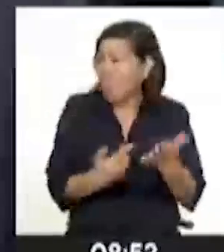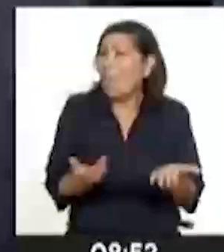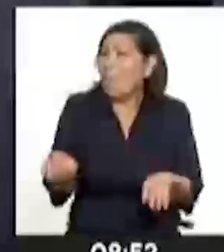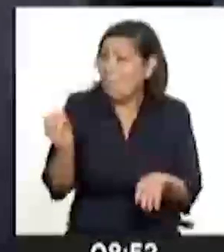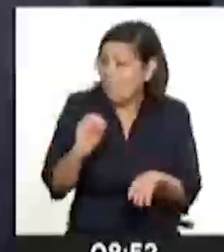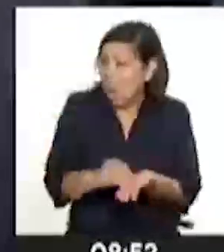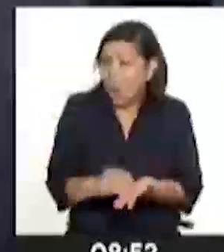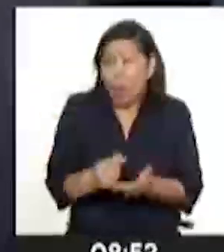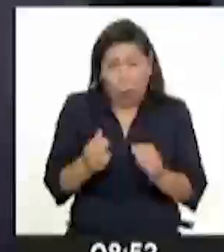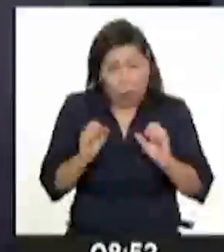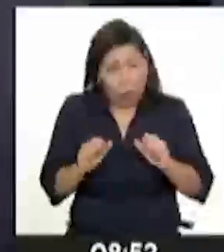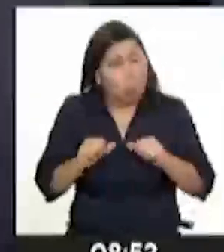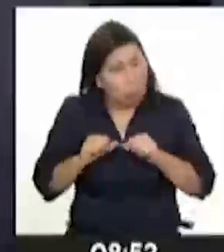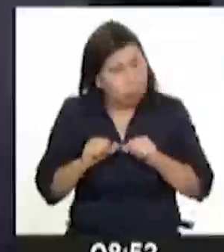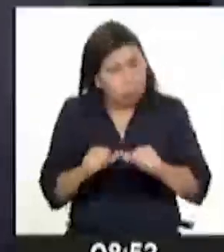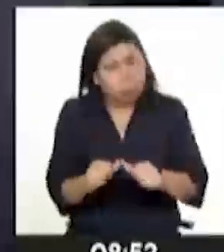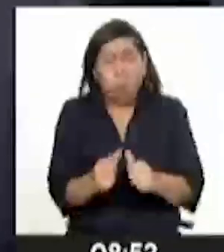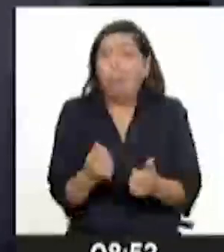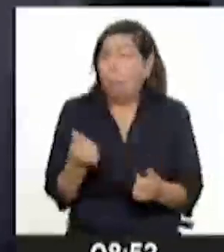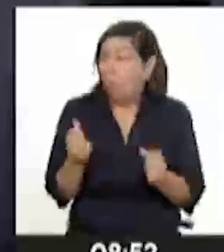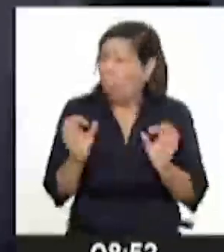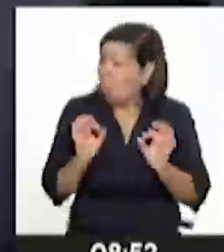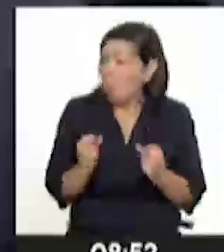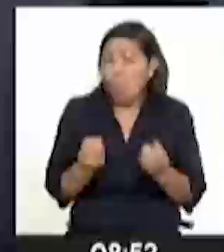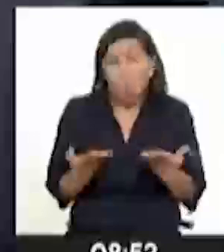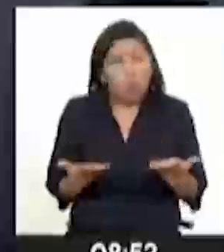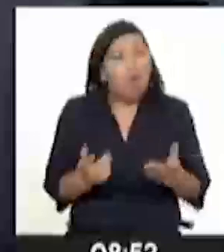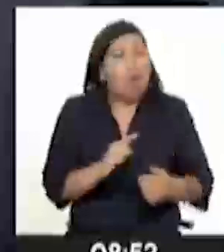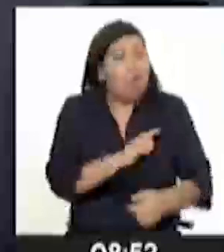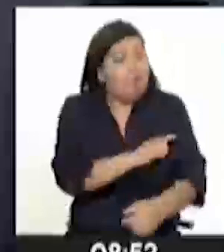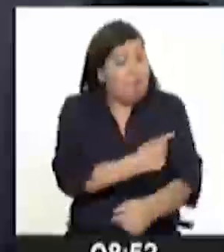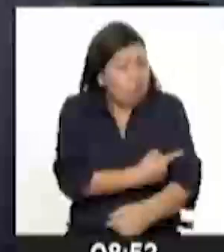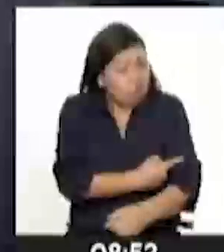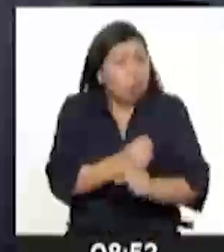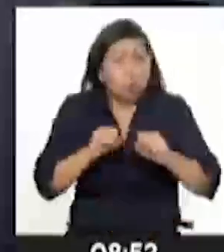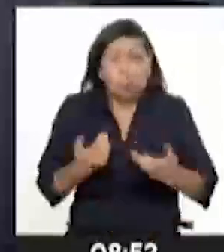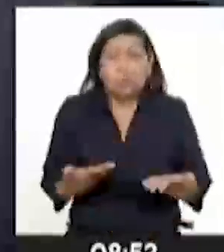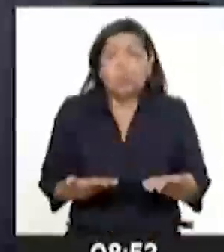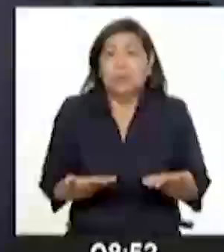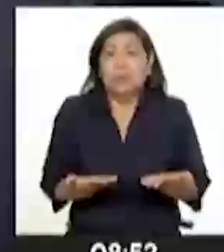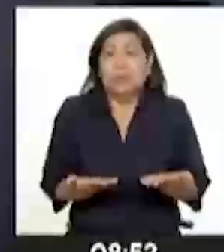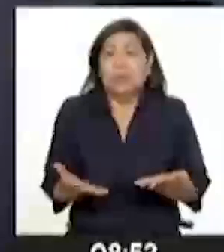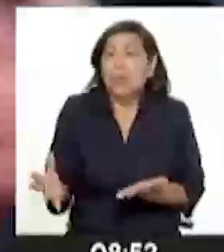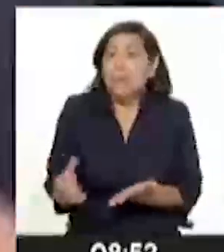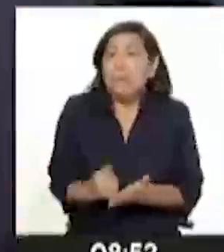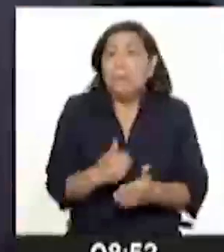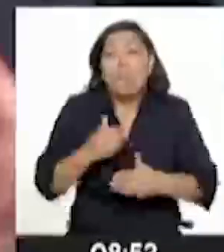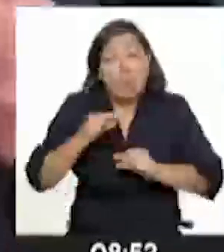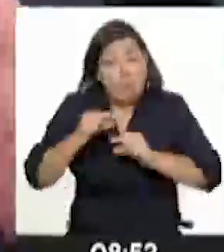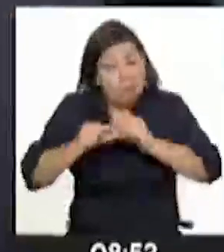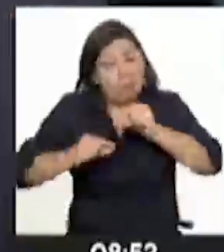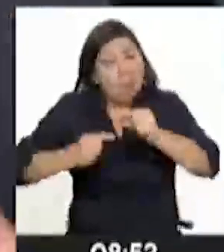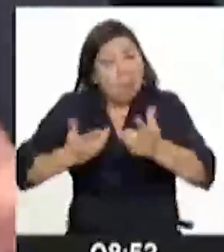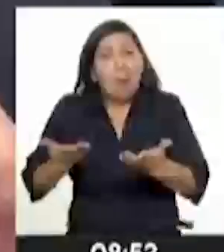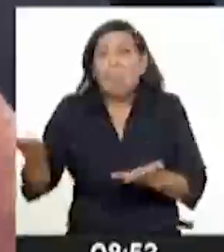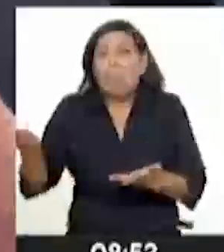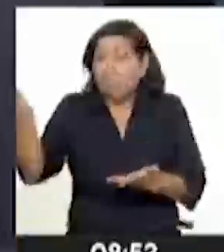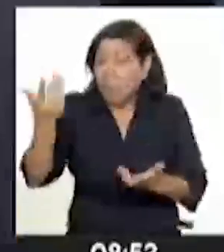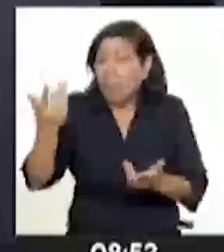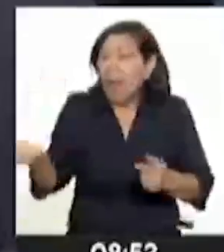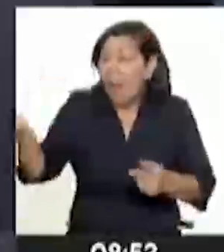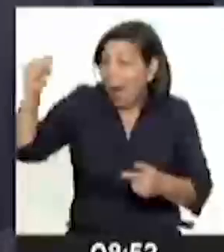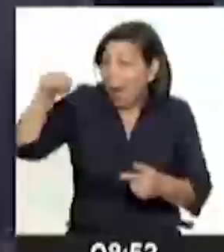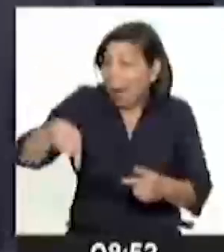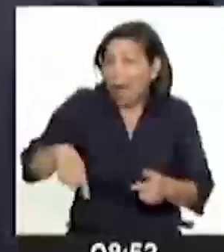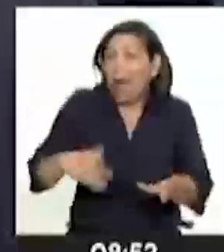más una economía resiliente, una economía con mucha fortaleza, y que gracias a esa recuperación podemos darnos el lujo de venir,